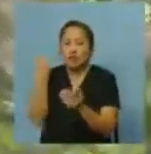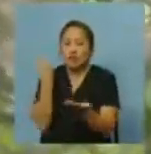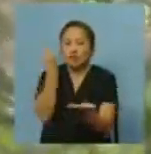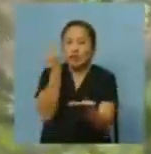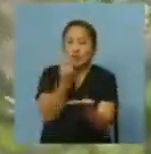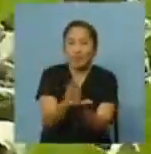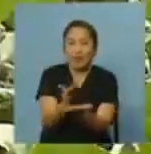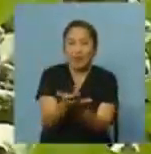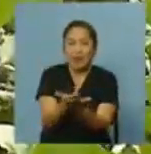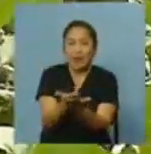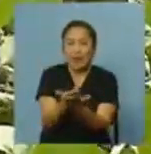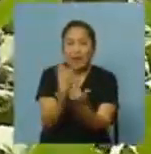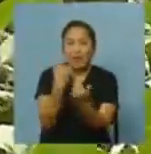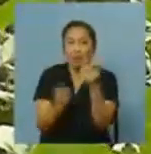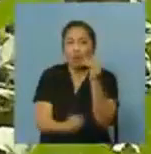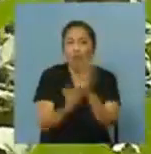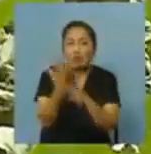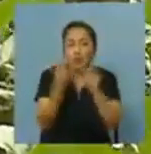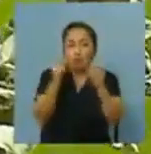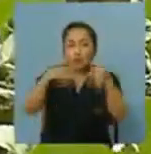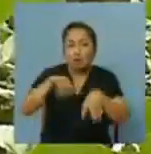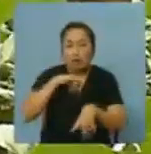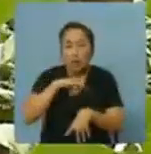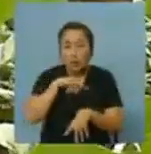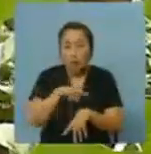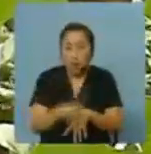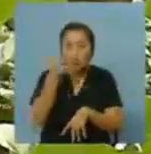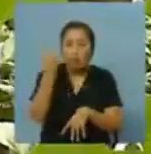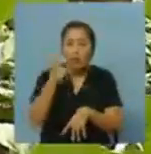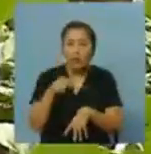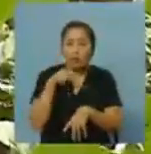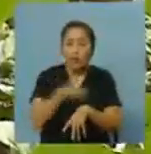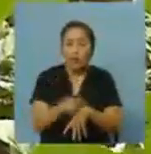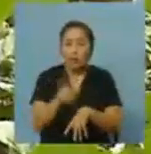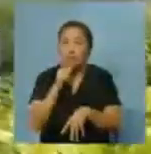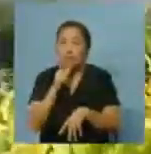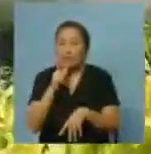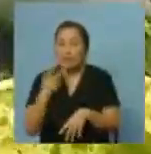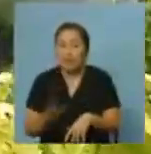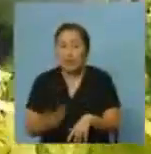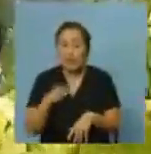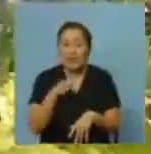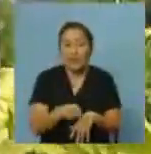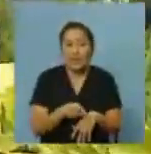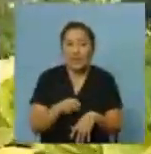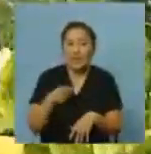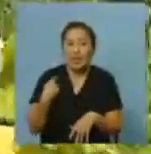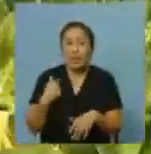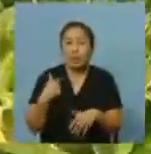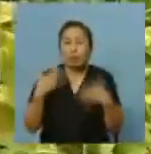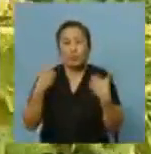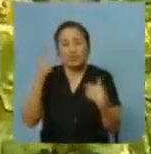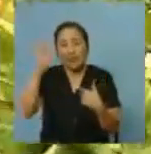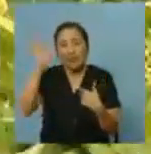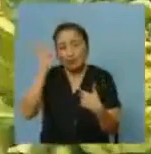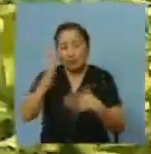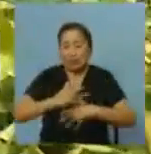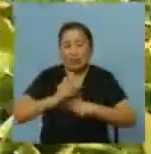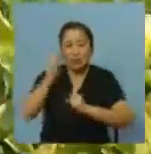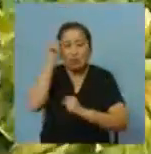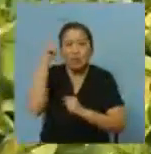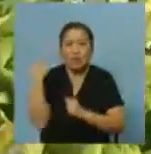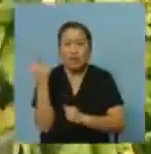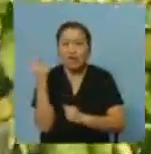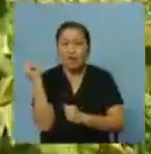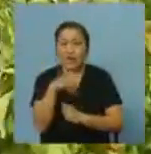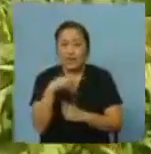lo que hace a la producción de Jujuy, donde evidentemente tenemos nuestra posición, donde entendemos que